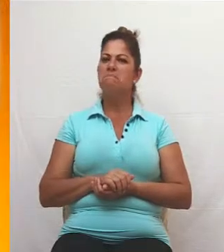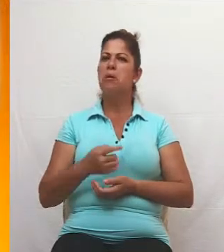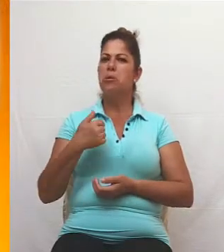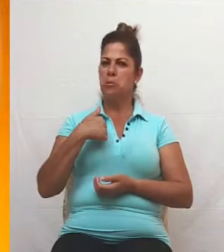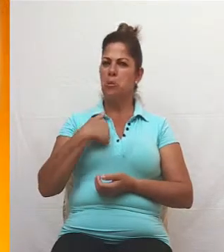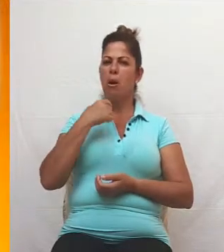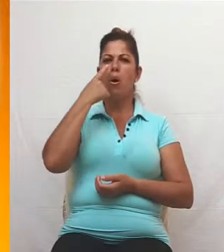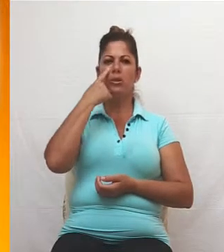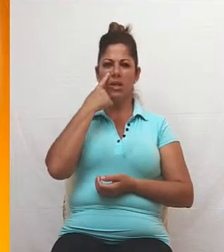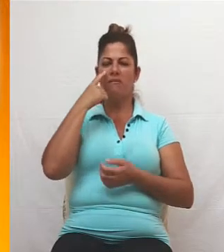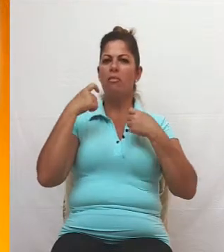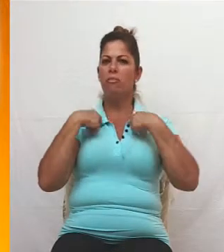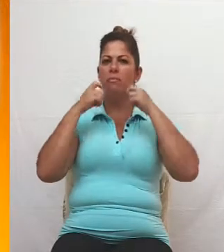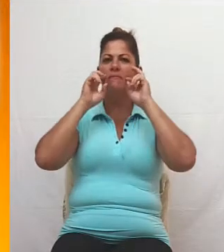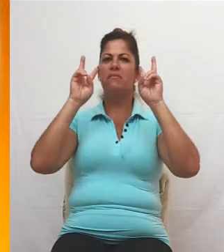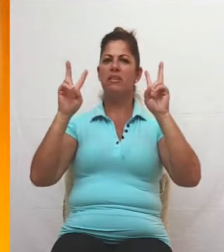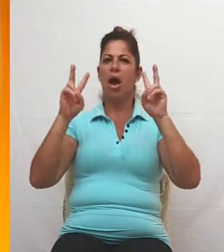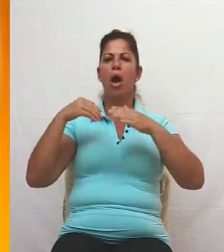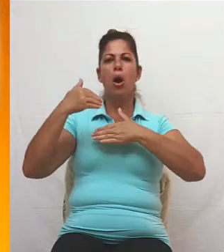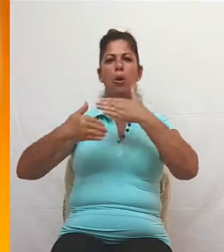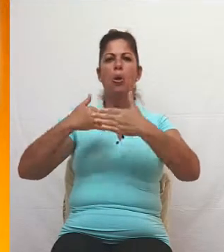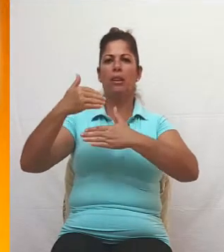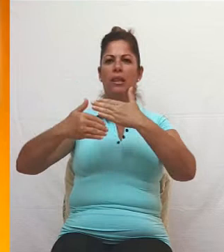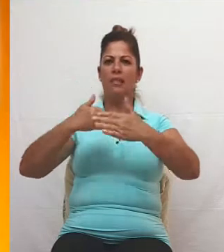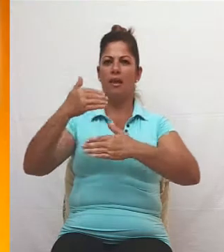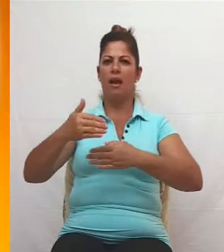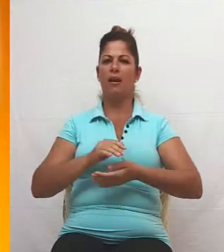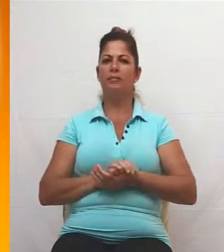me he observado en mi vida cotidiana